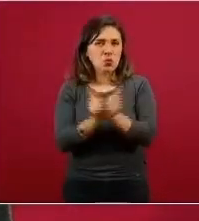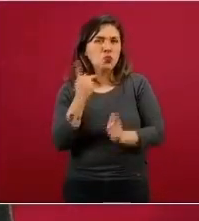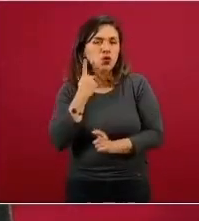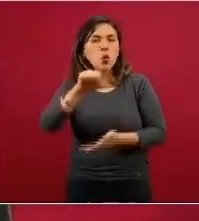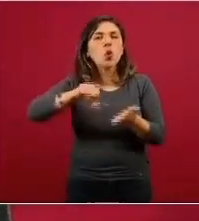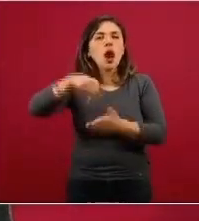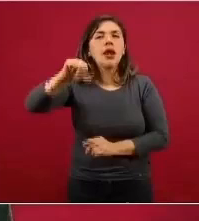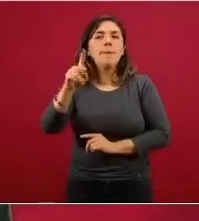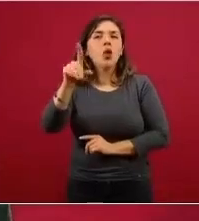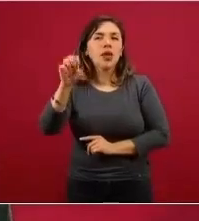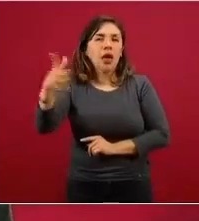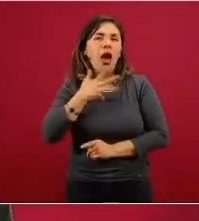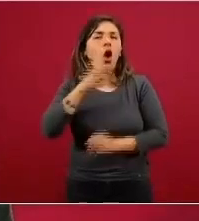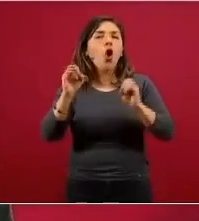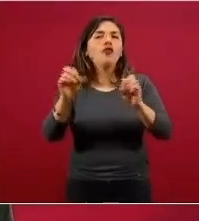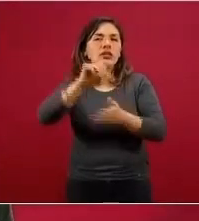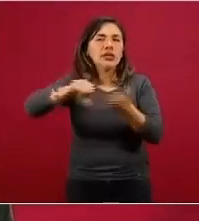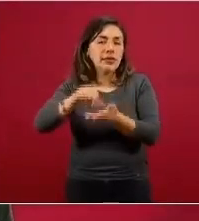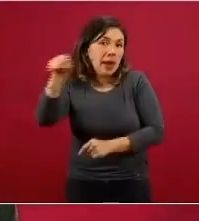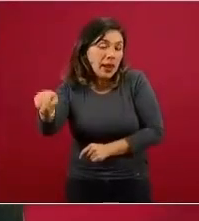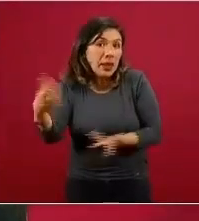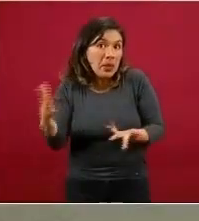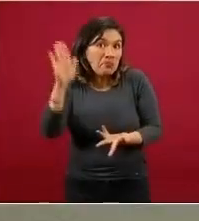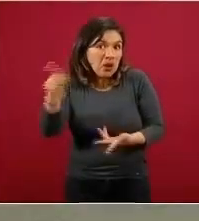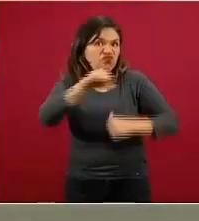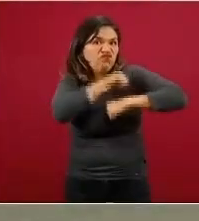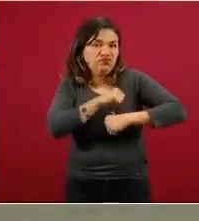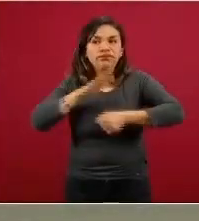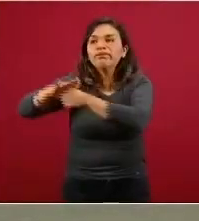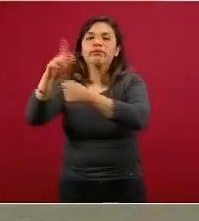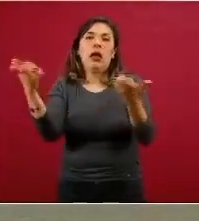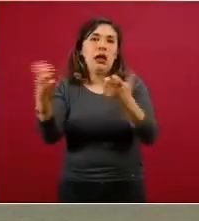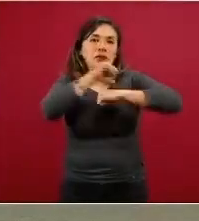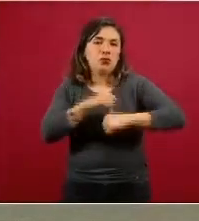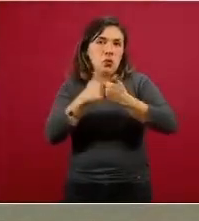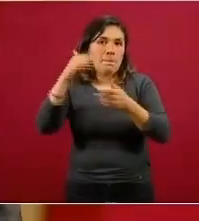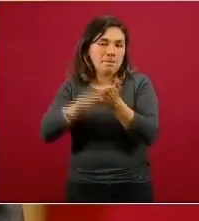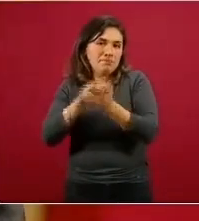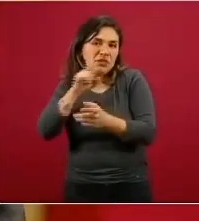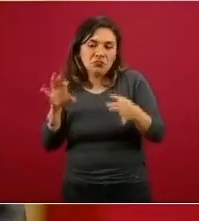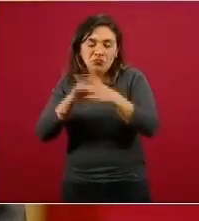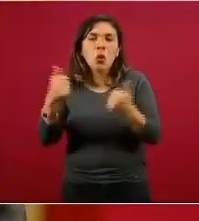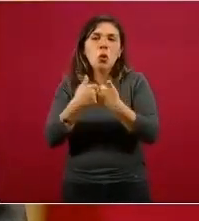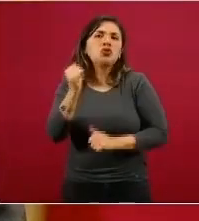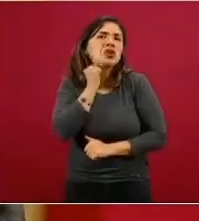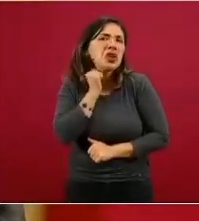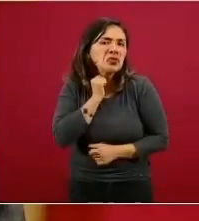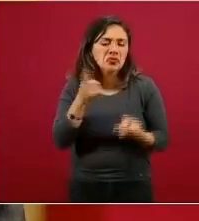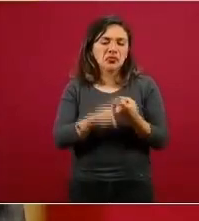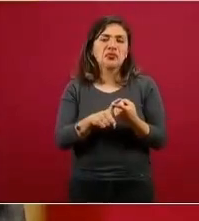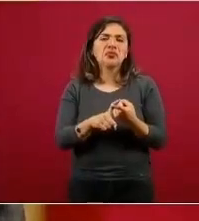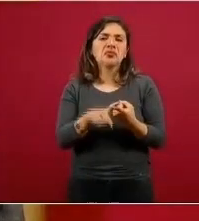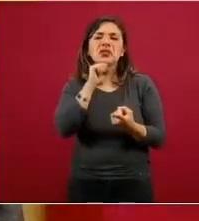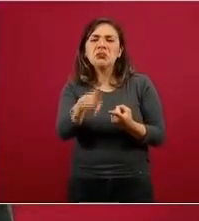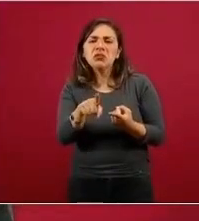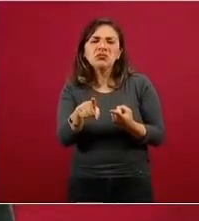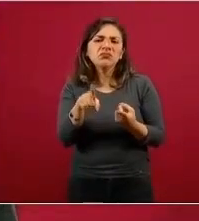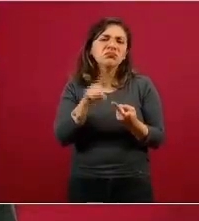ahí en la colonia Nápoles, donde está su oficina central, y parece que en la convocatoria del documento participan senadores